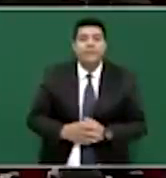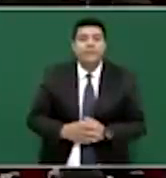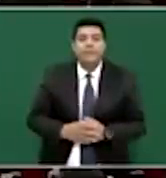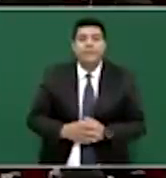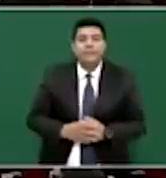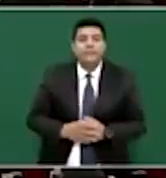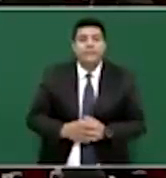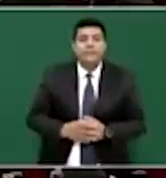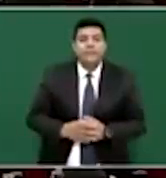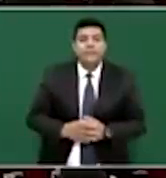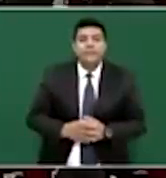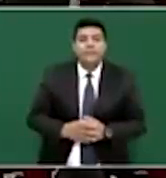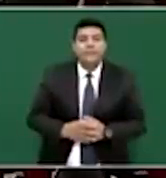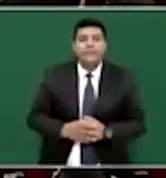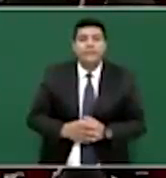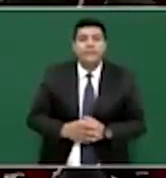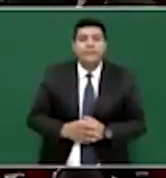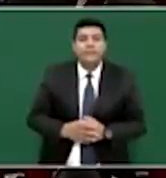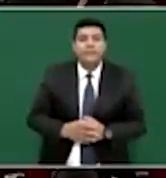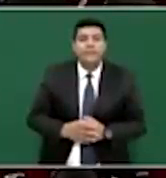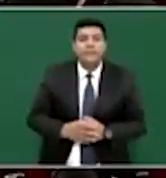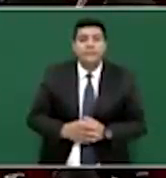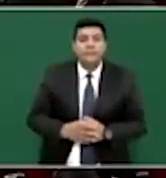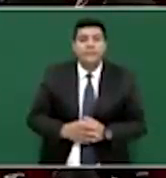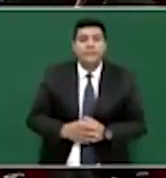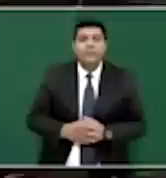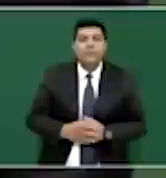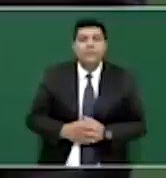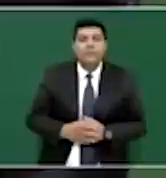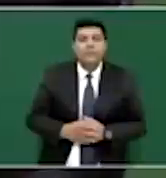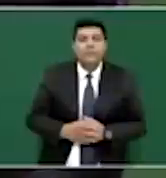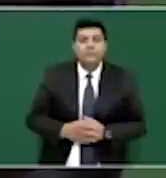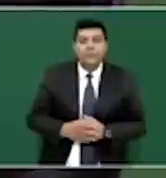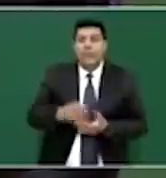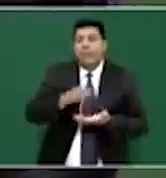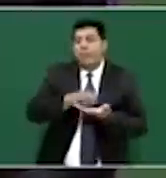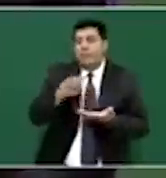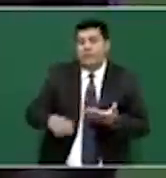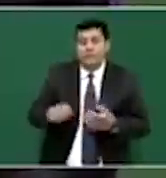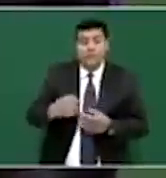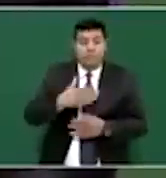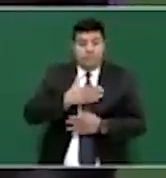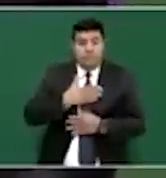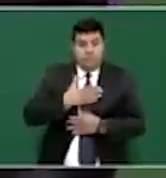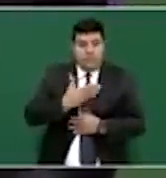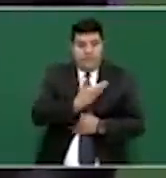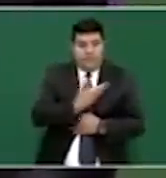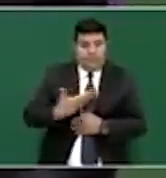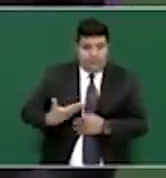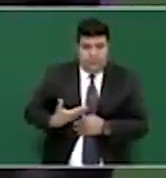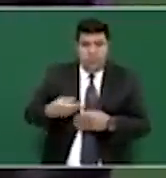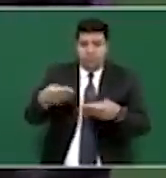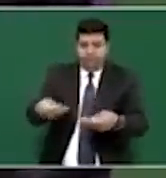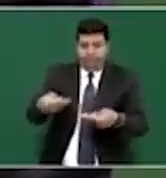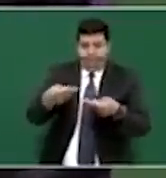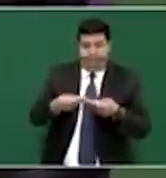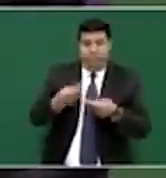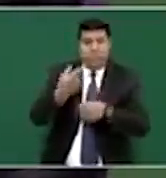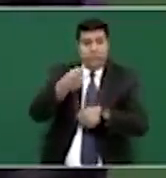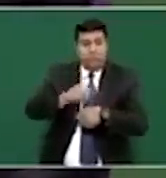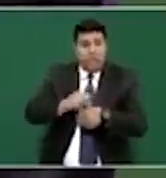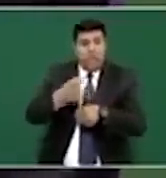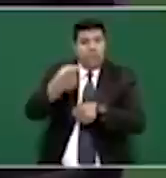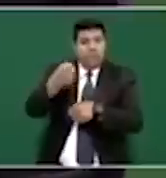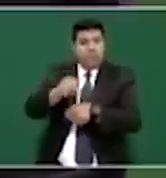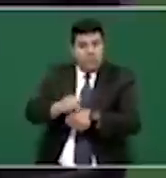mismo que el presidente reciba un informe cada semana, cada